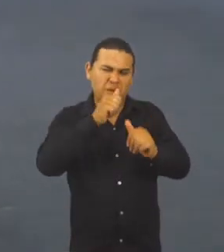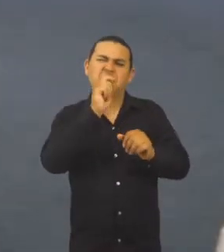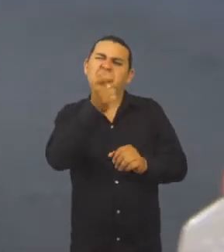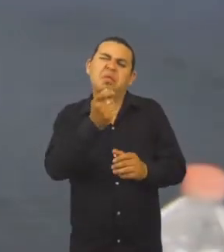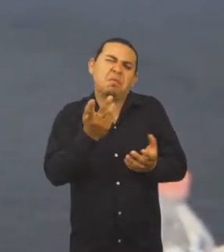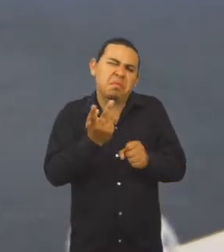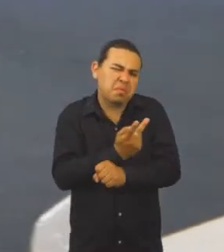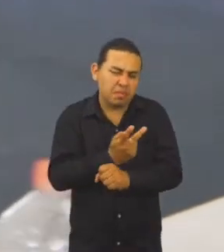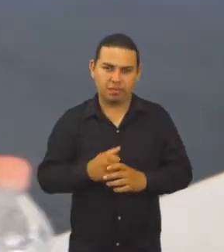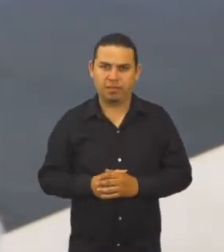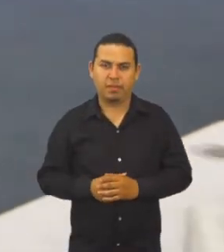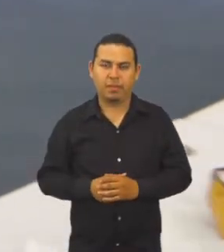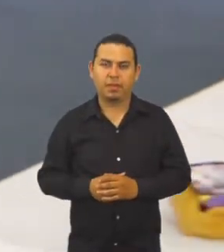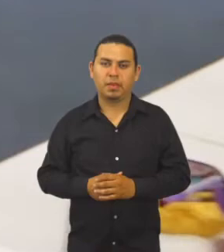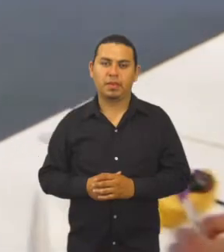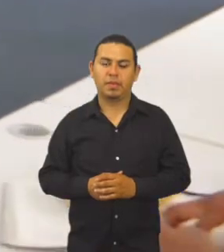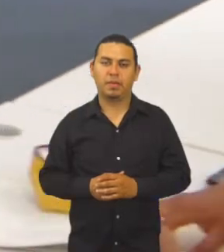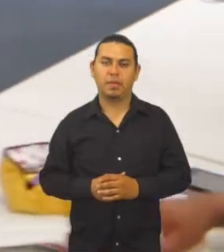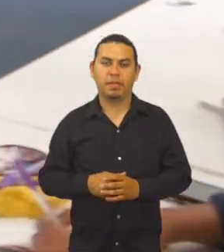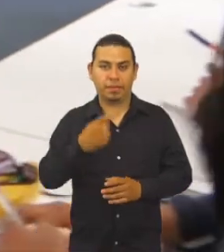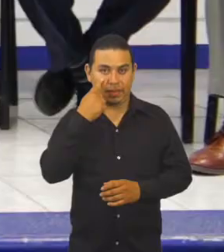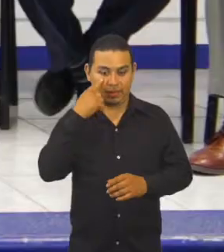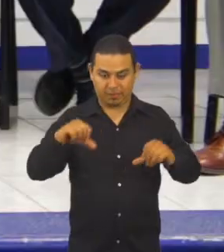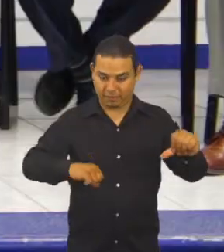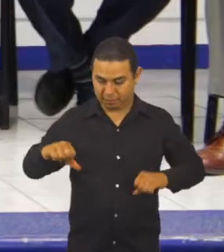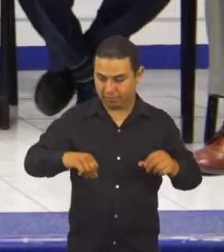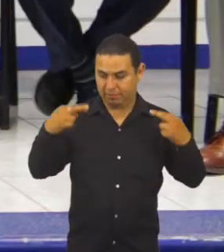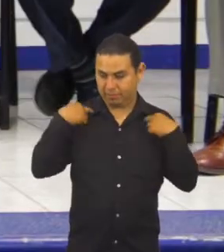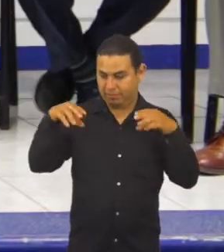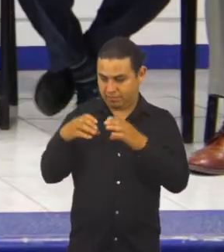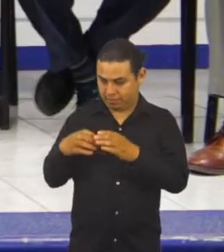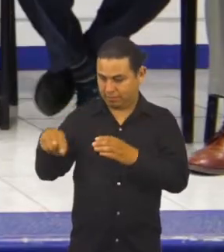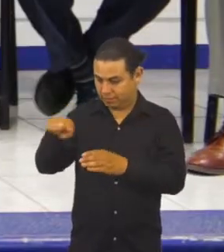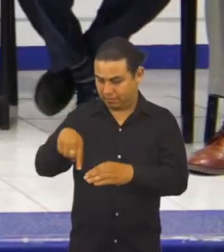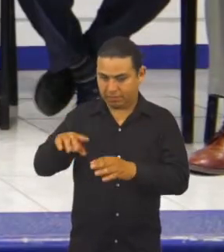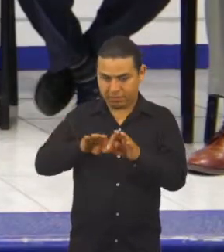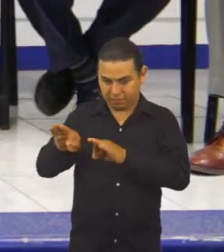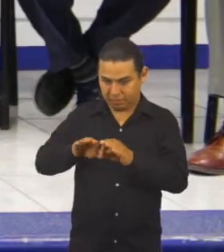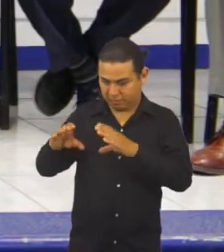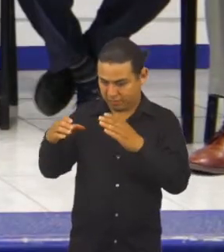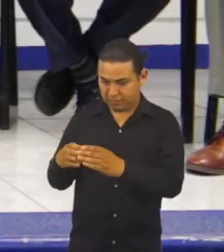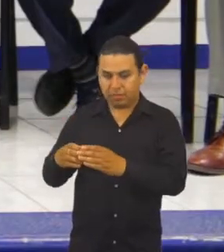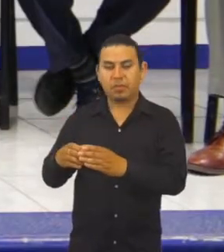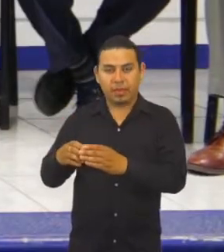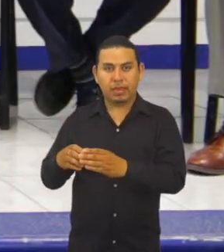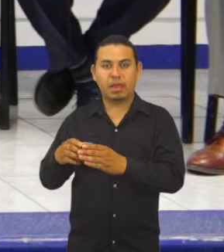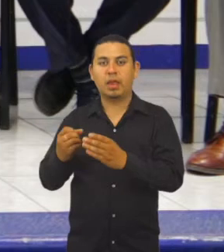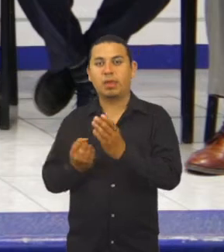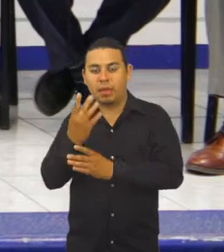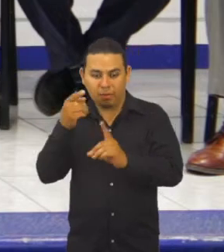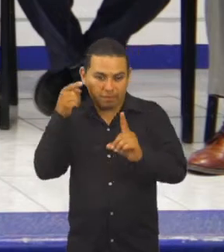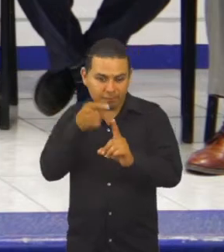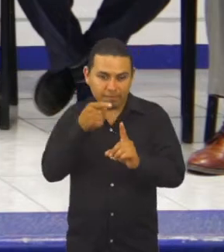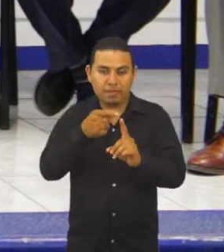Claro que sí. Dentro de las actividades docentes que tenemos los profesores y los